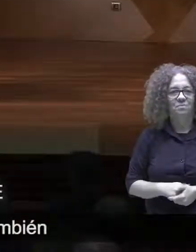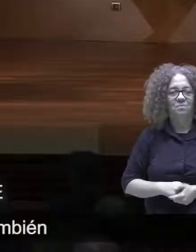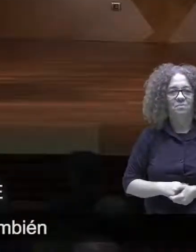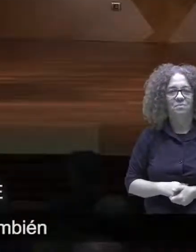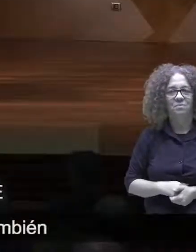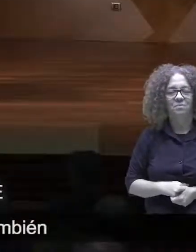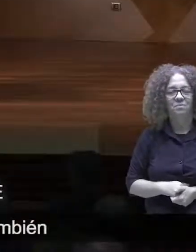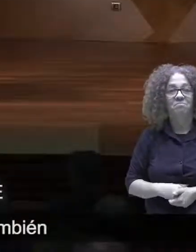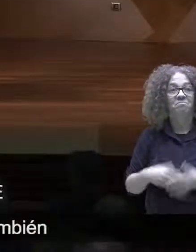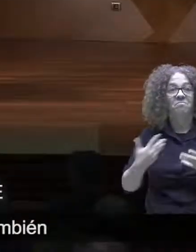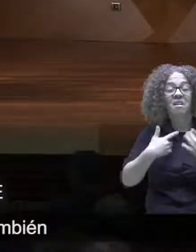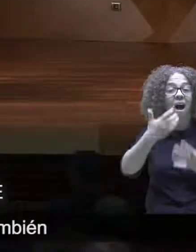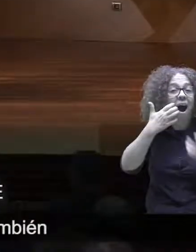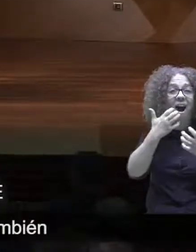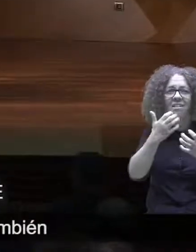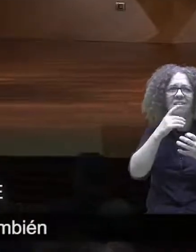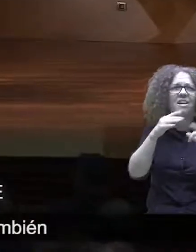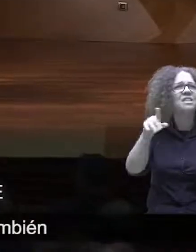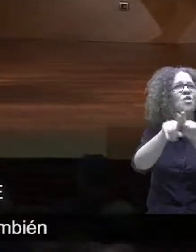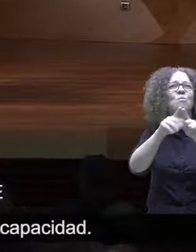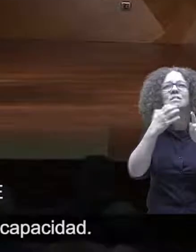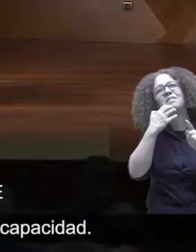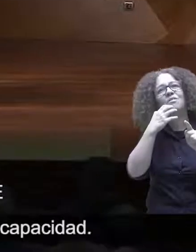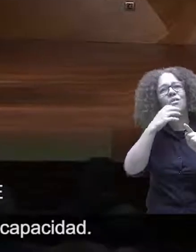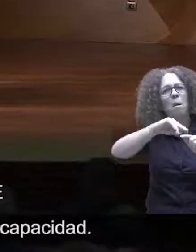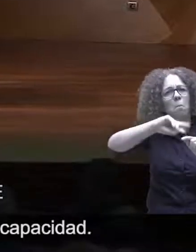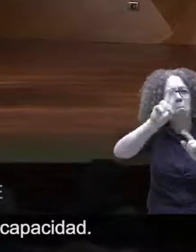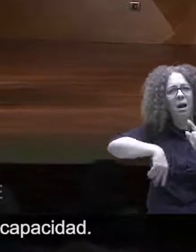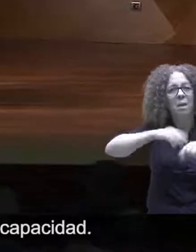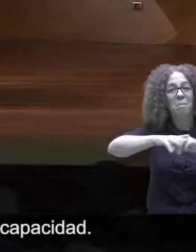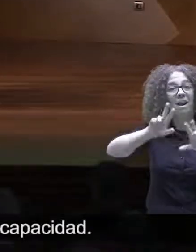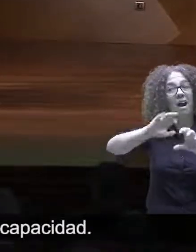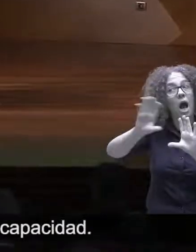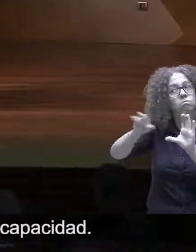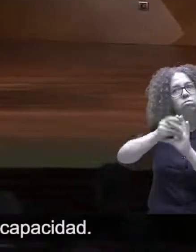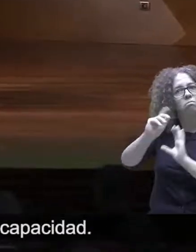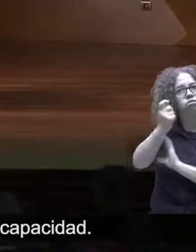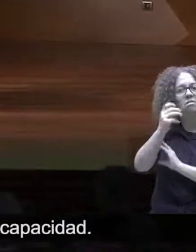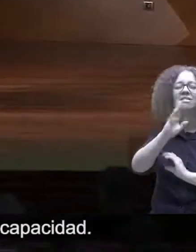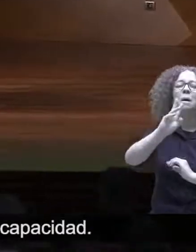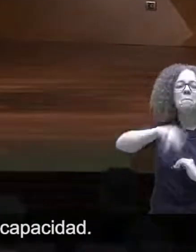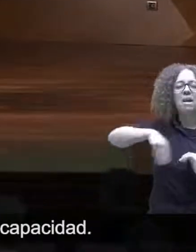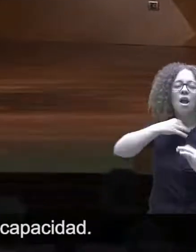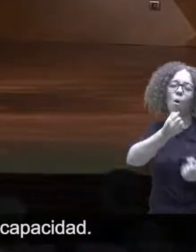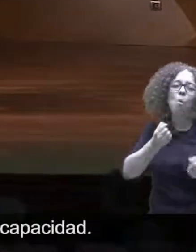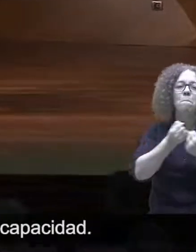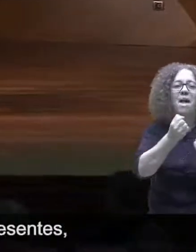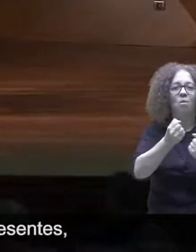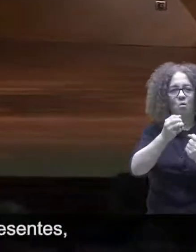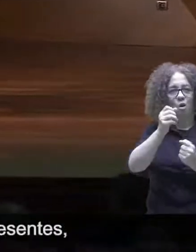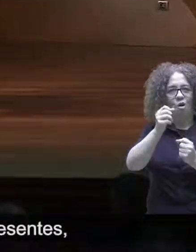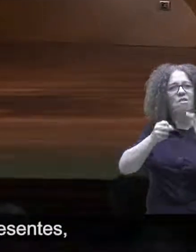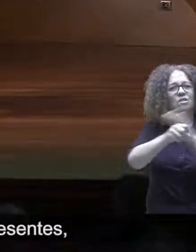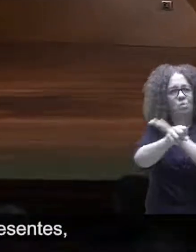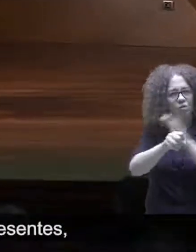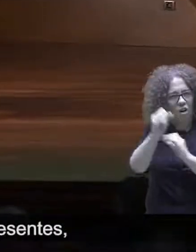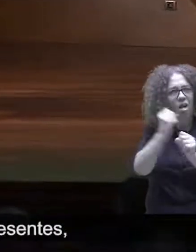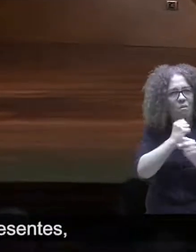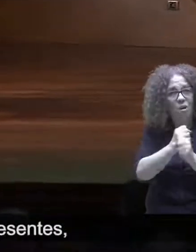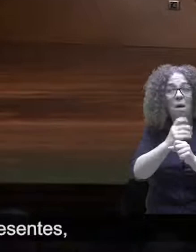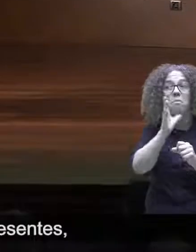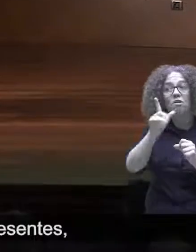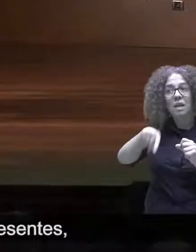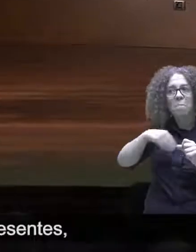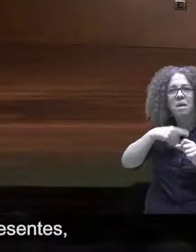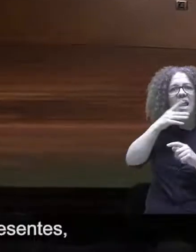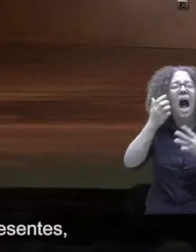arte era un vehículo magnífico también para la inclusión laboral de las personas con discapacidad, que los artistas